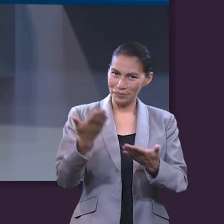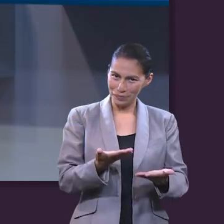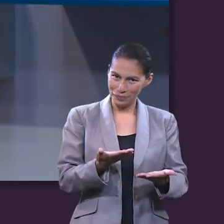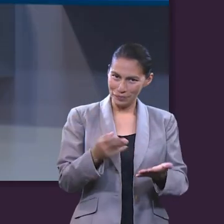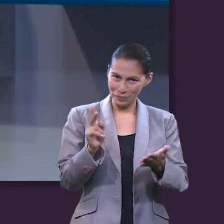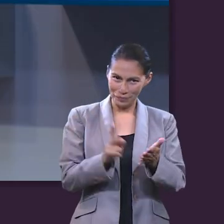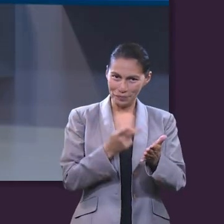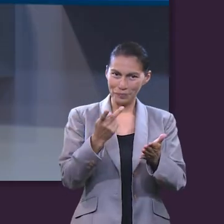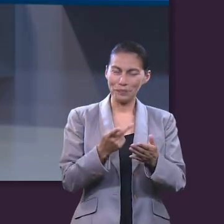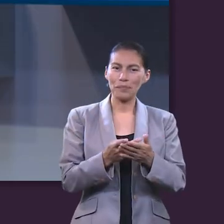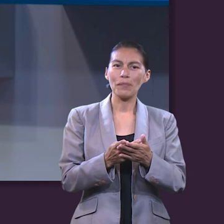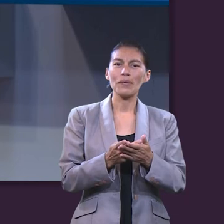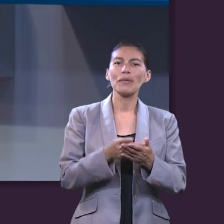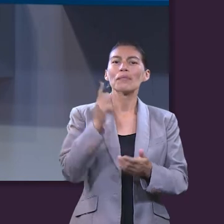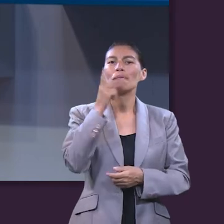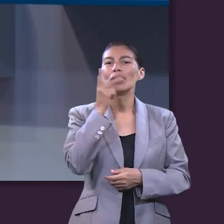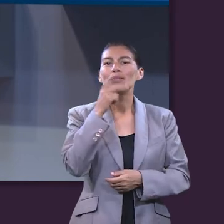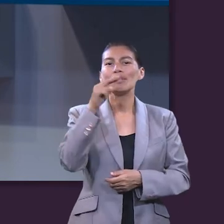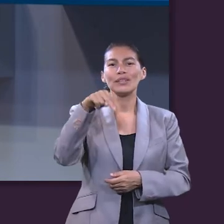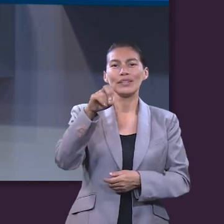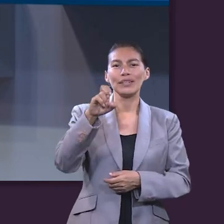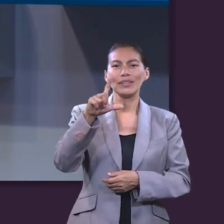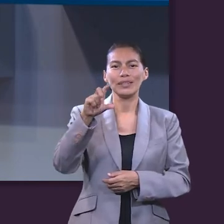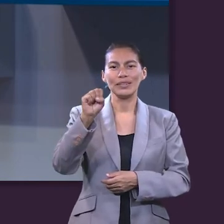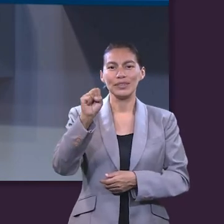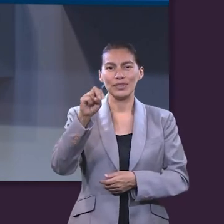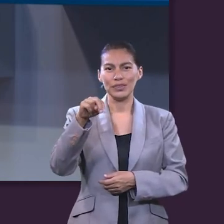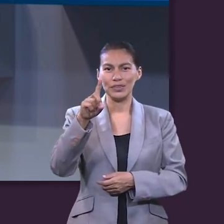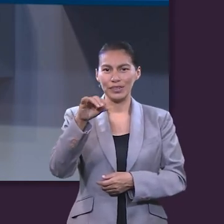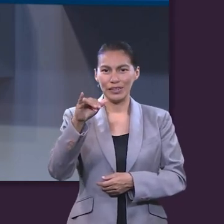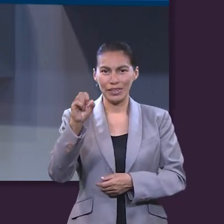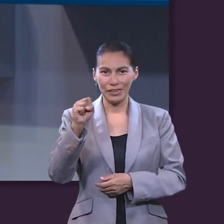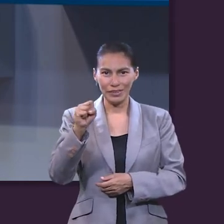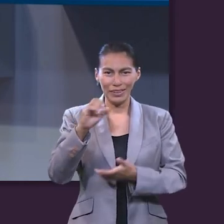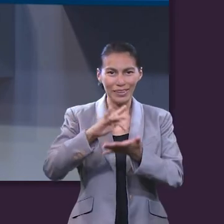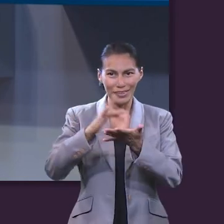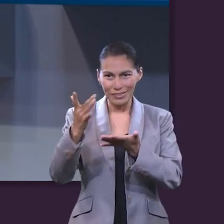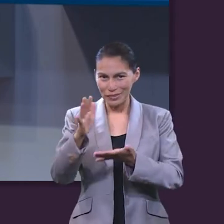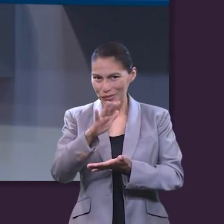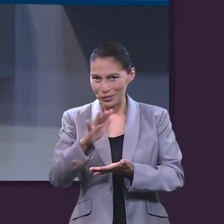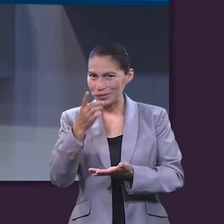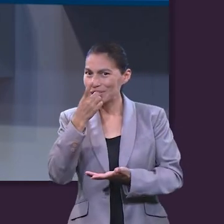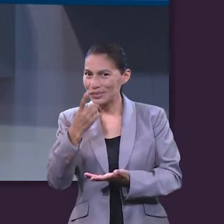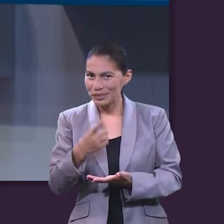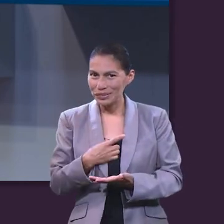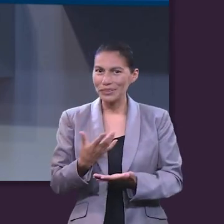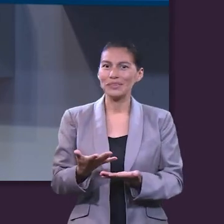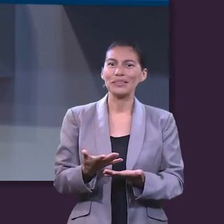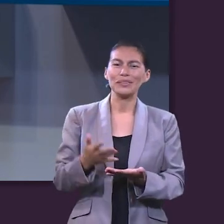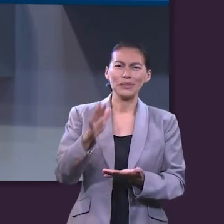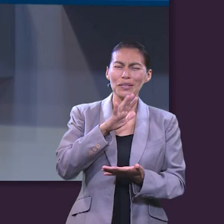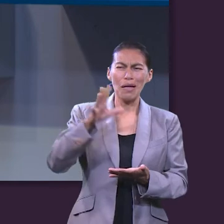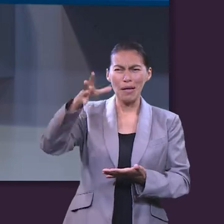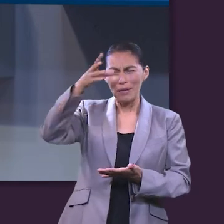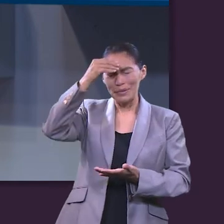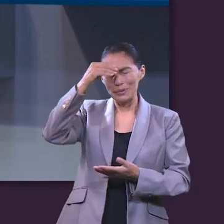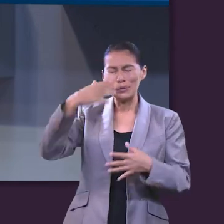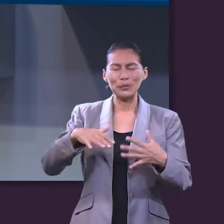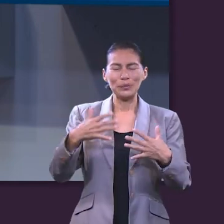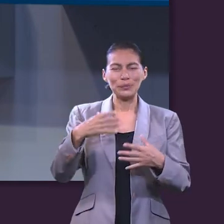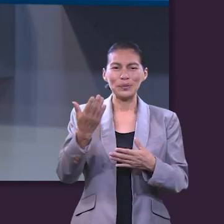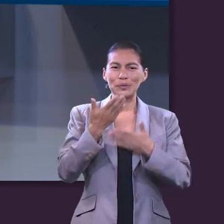Bienvenidos de regreso, agradecemos al pastor Nelson Díaz por los comentarios que nos ha